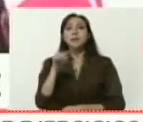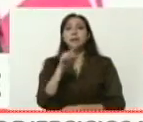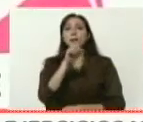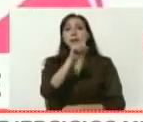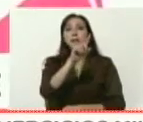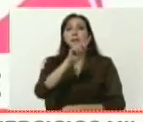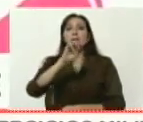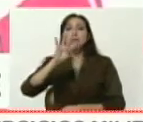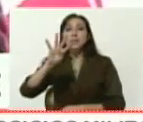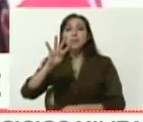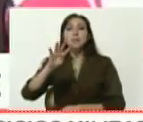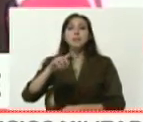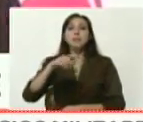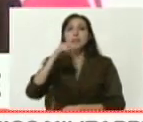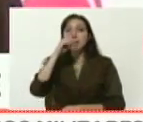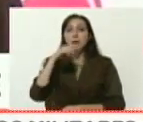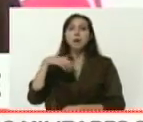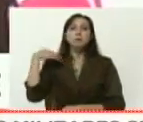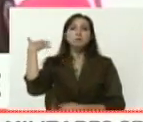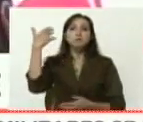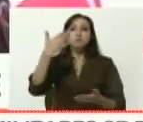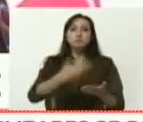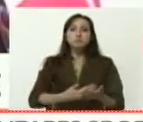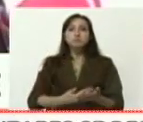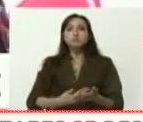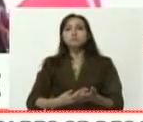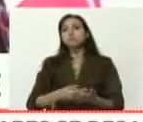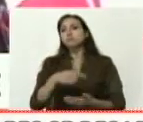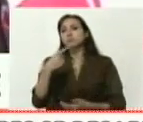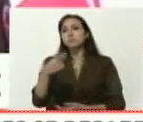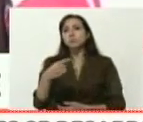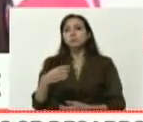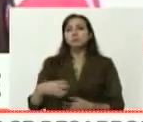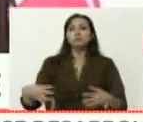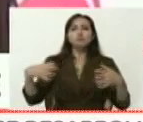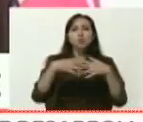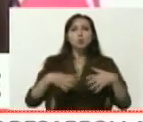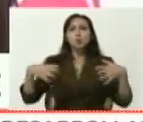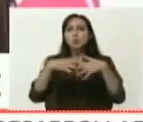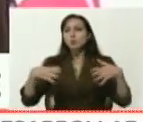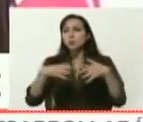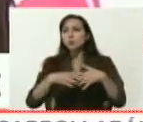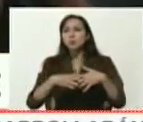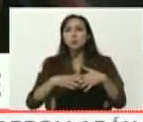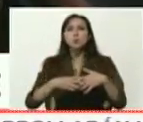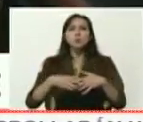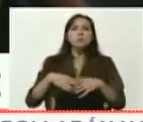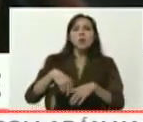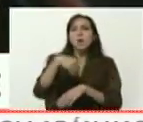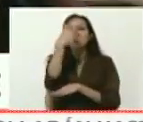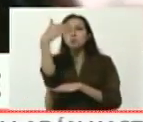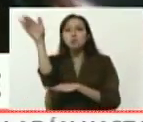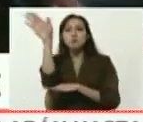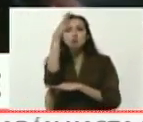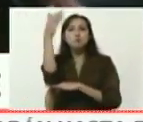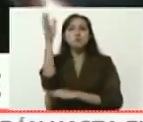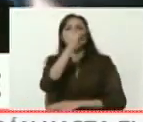décadas se desató una lucha encarnizada por levantar la bandera del